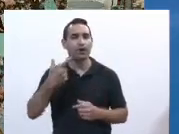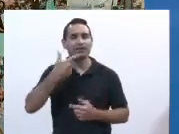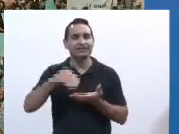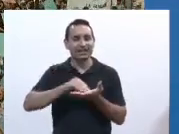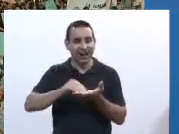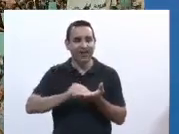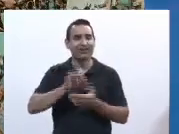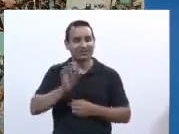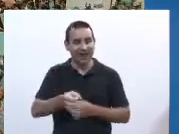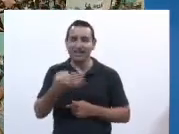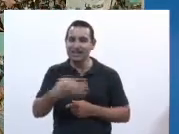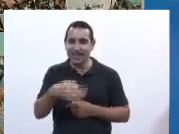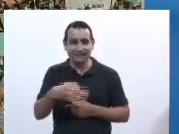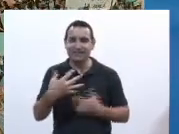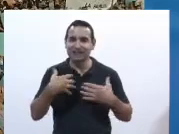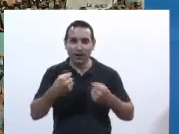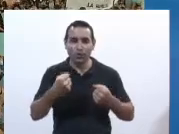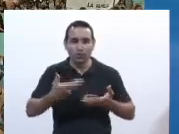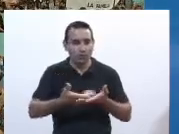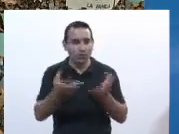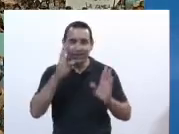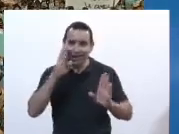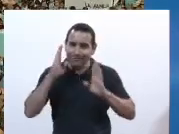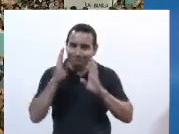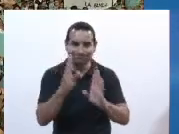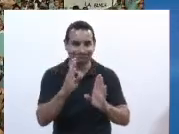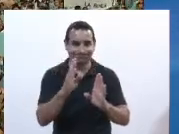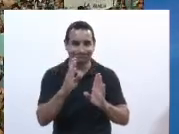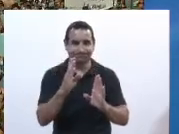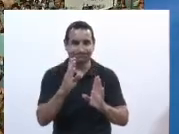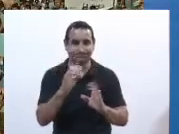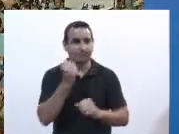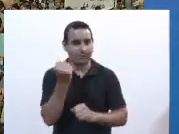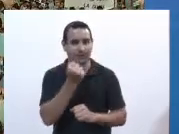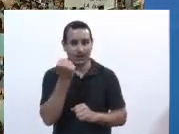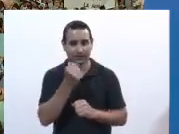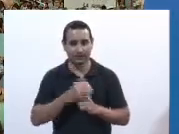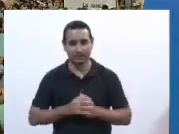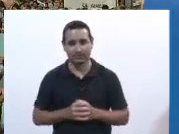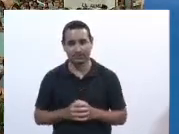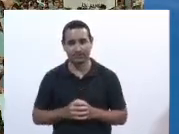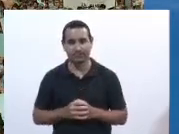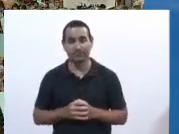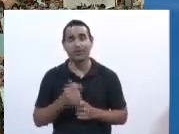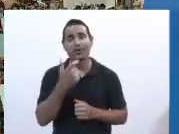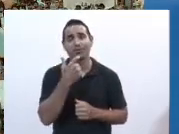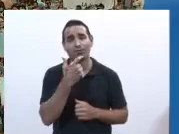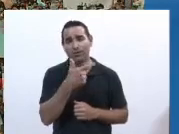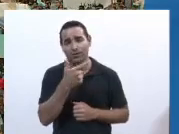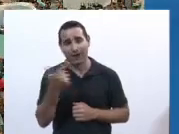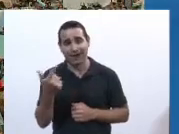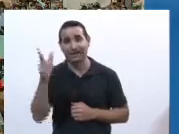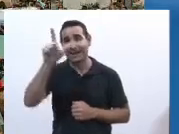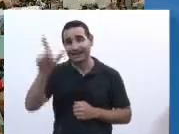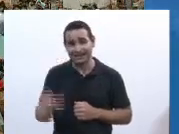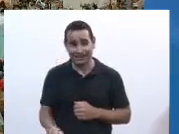que le tiene que dar a la salud pública en la Argentina. No hay duda que en la Argentina existen